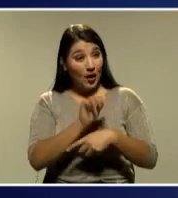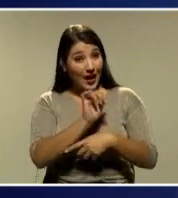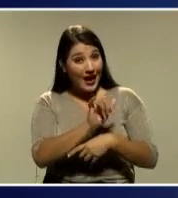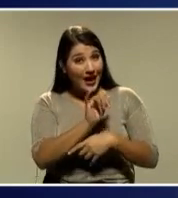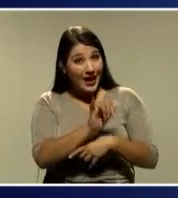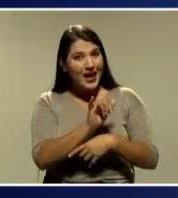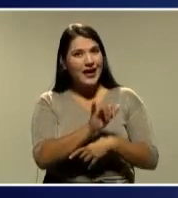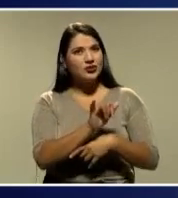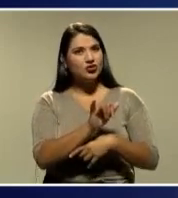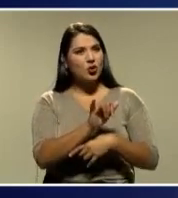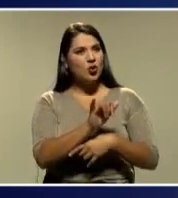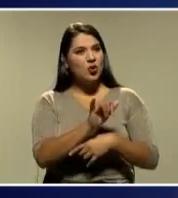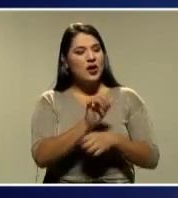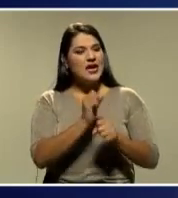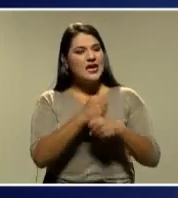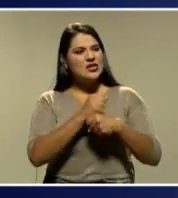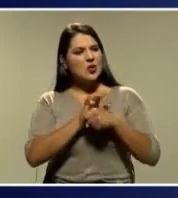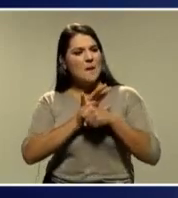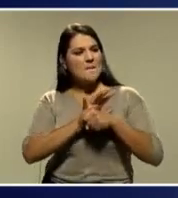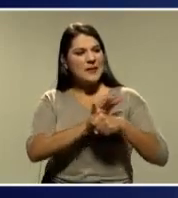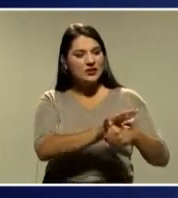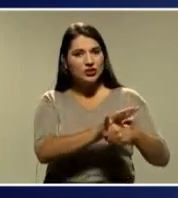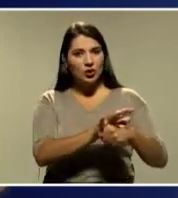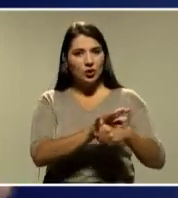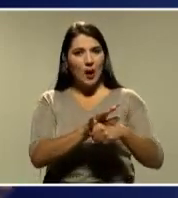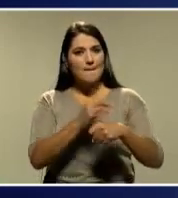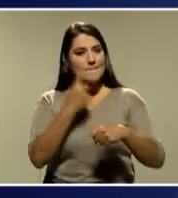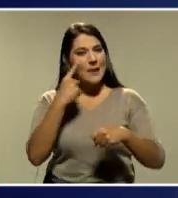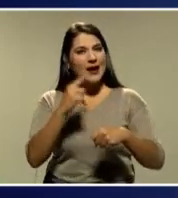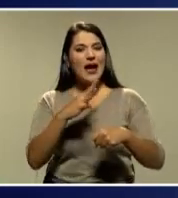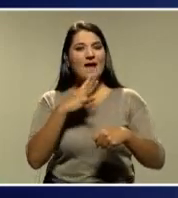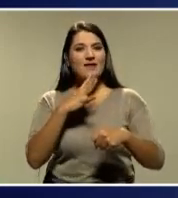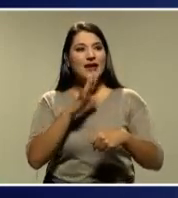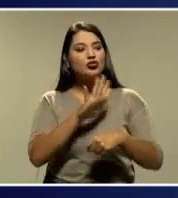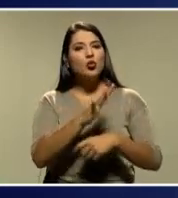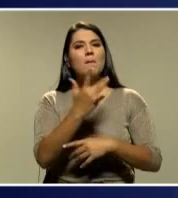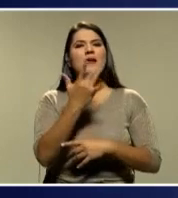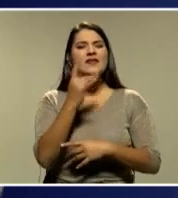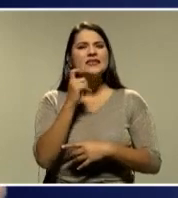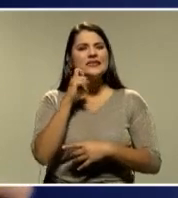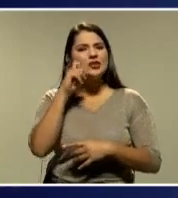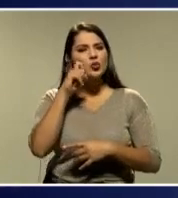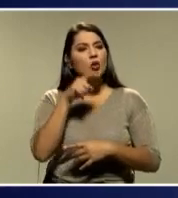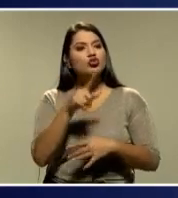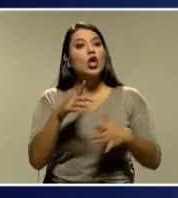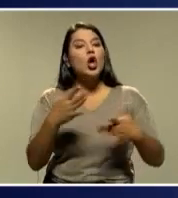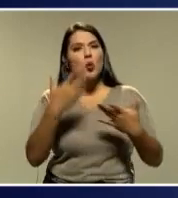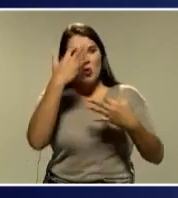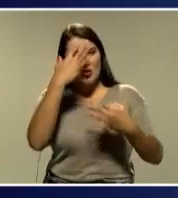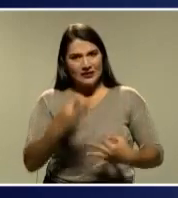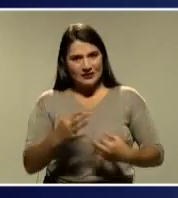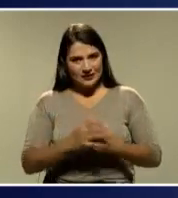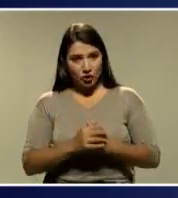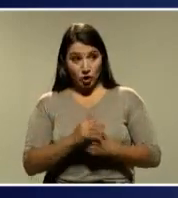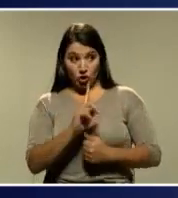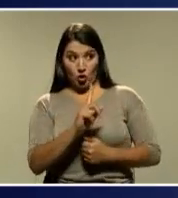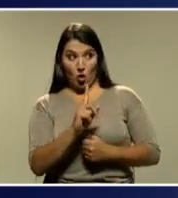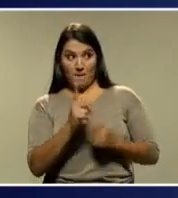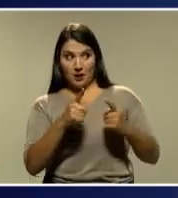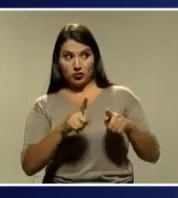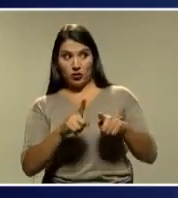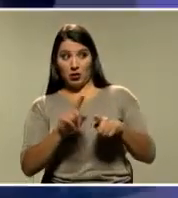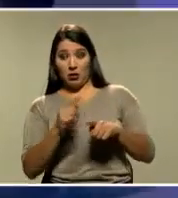de su orientación sexual. ¿Cómo fue ese momento? ¿Cómo lo viviste? ¿Y cómo decidiste? Porque además no fue hace 5 minutos,